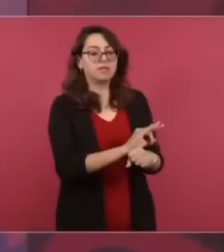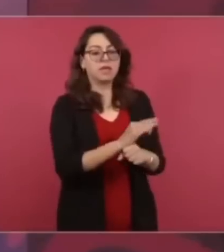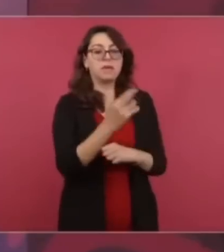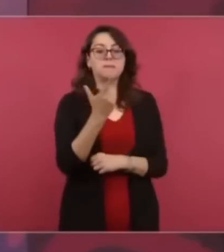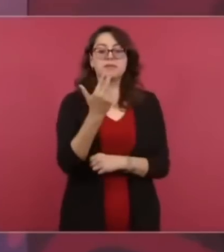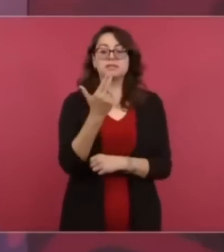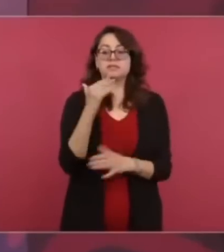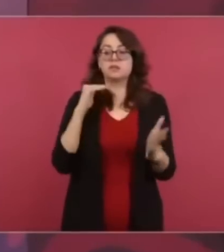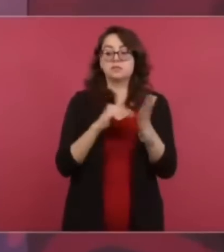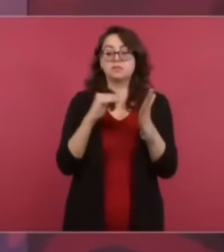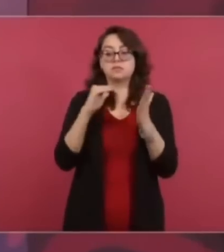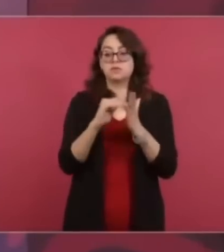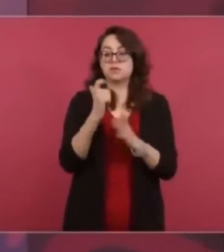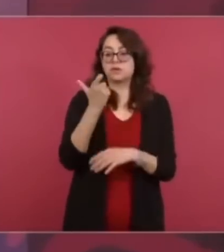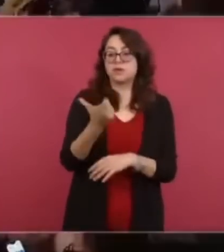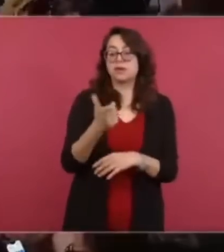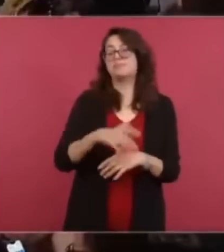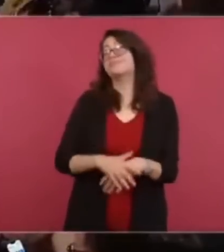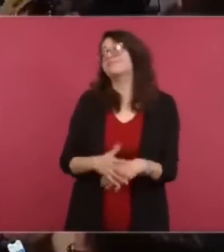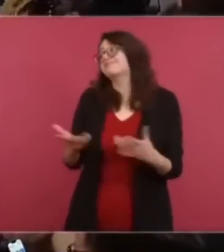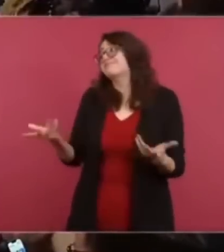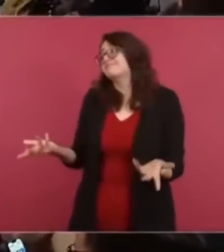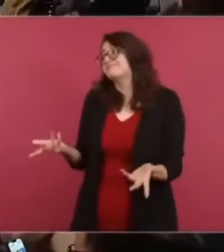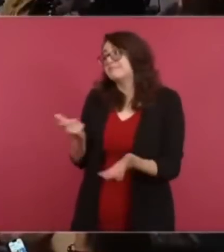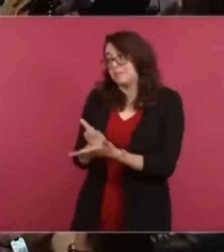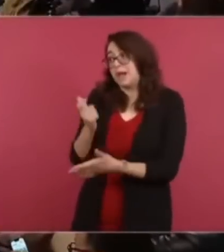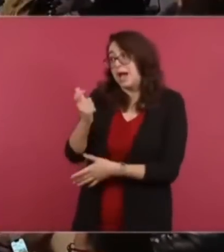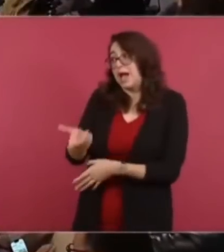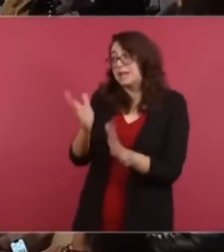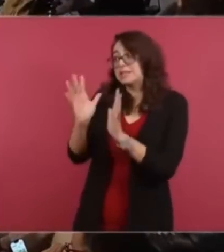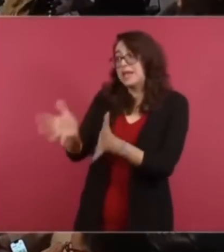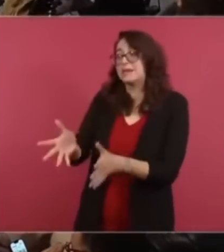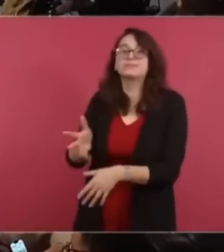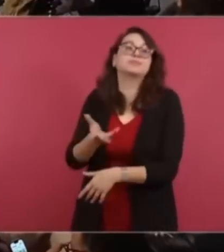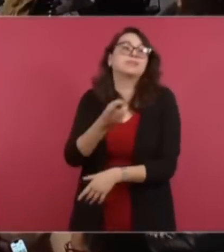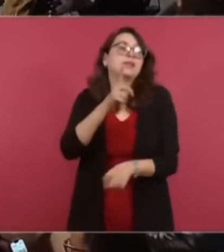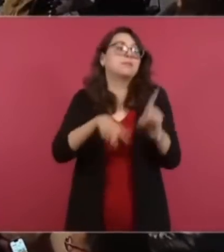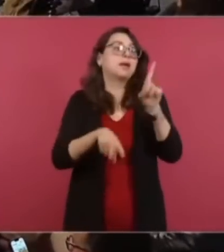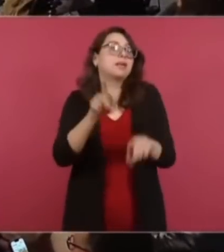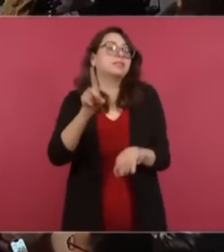Eso va a depender de lo que resuelvan ahora en el tribunal, pero